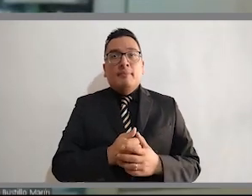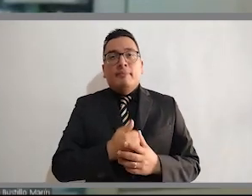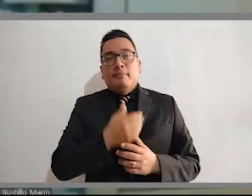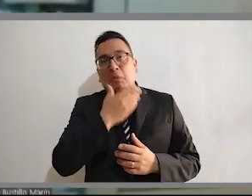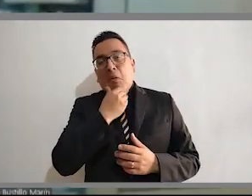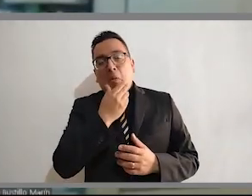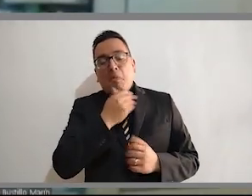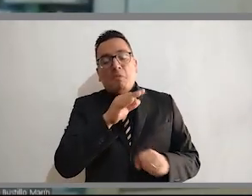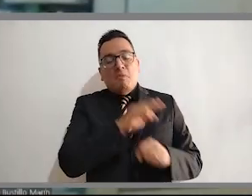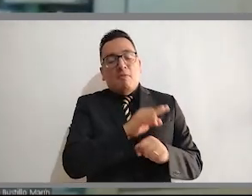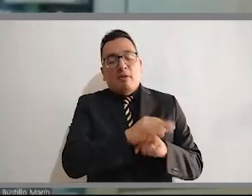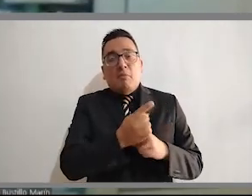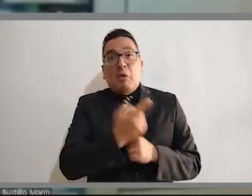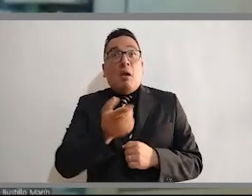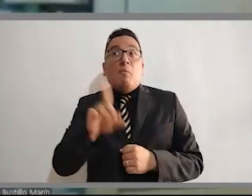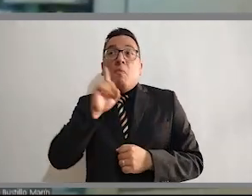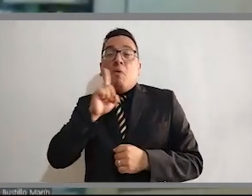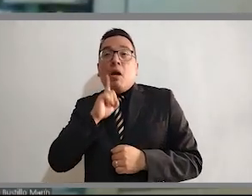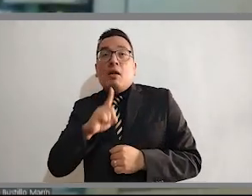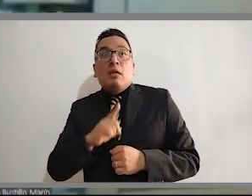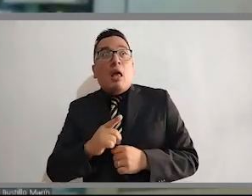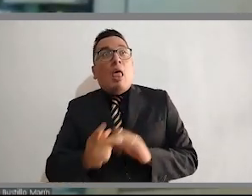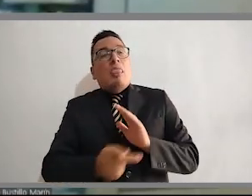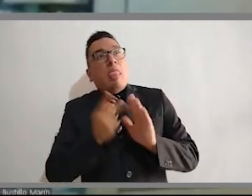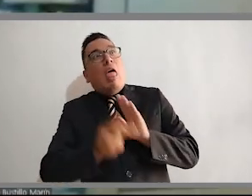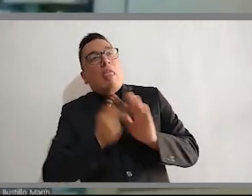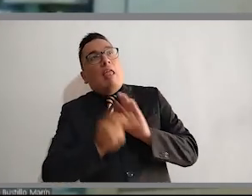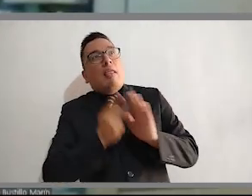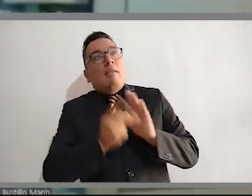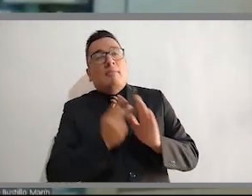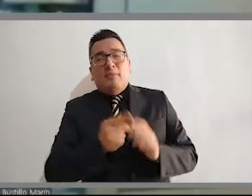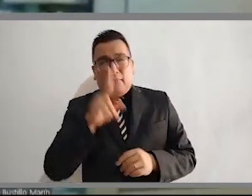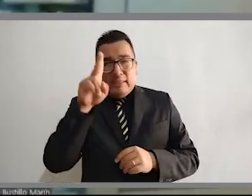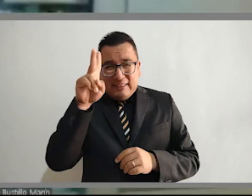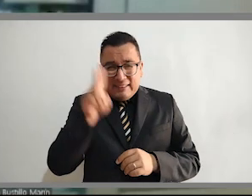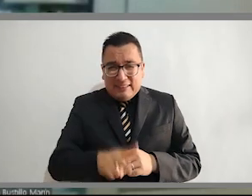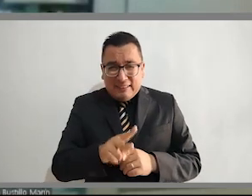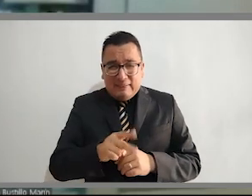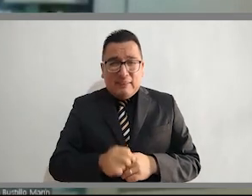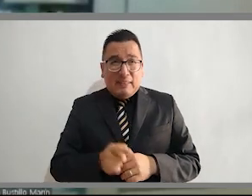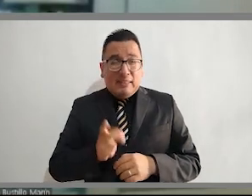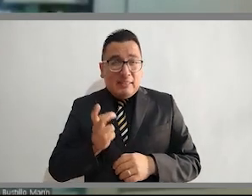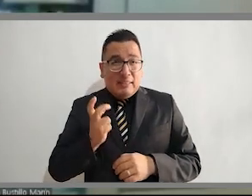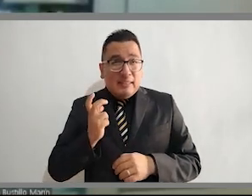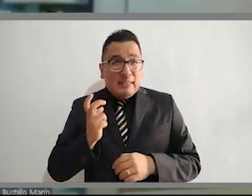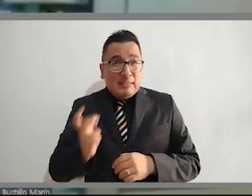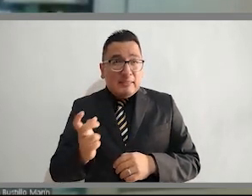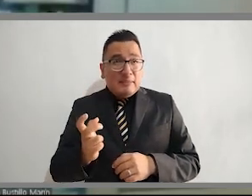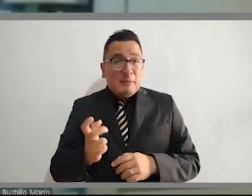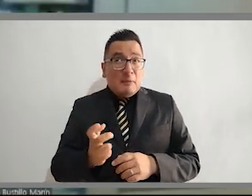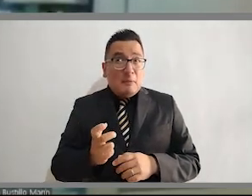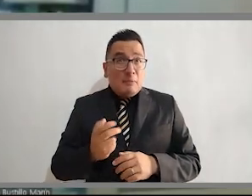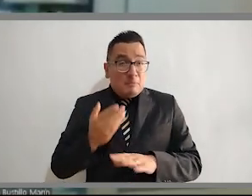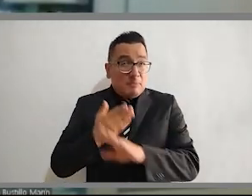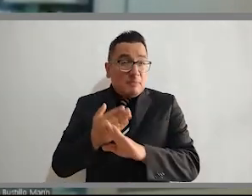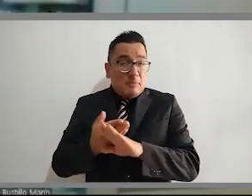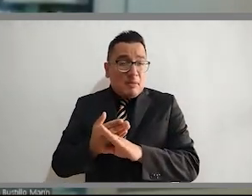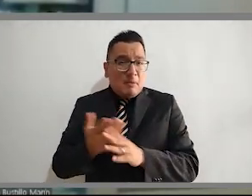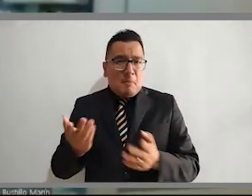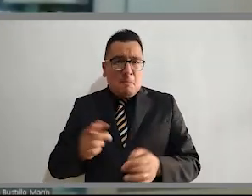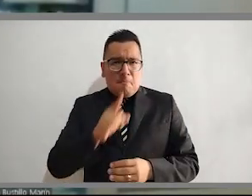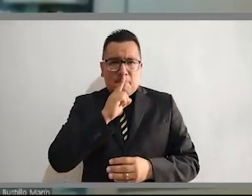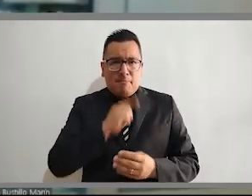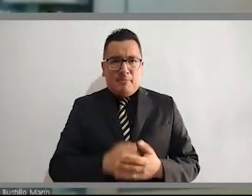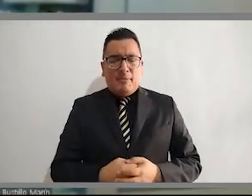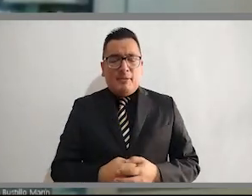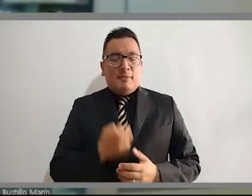quejando por cuestiones que no son violencia política de género, sino solamente incomodidades del cargo. Y